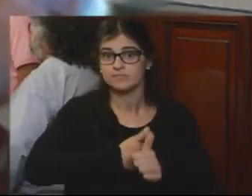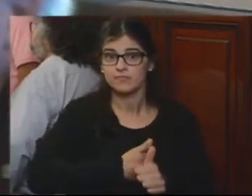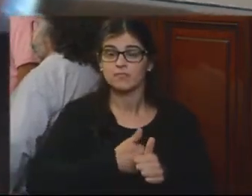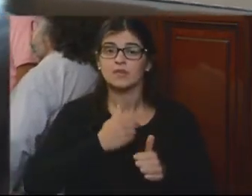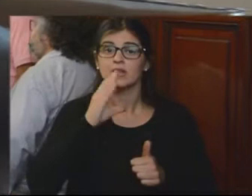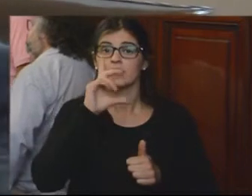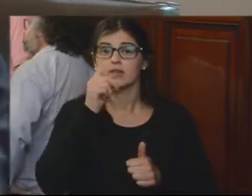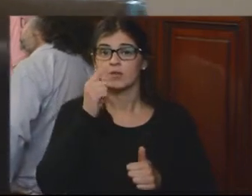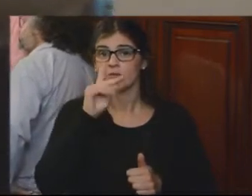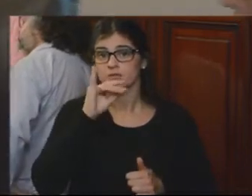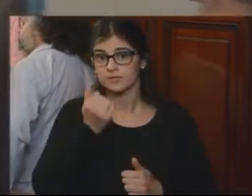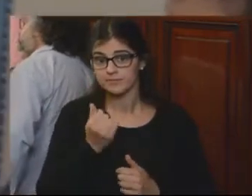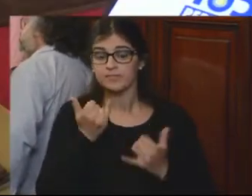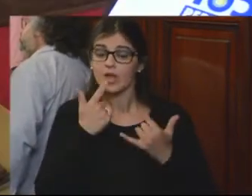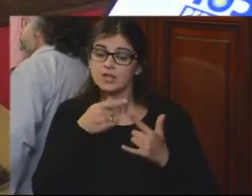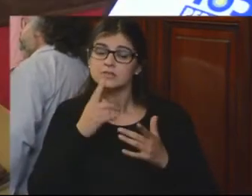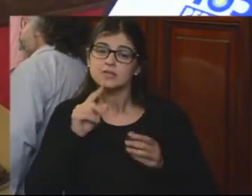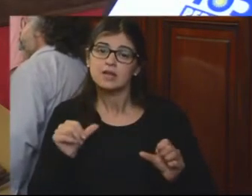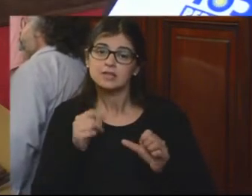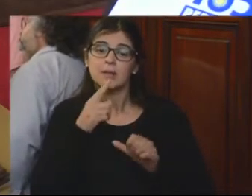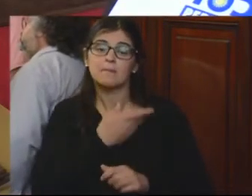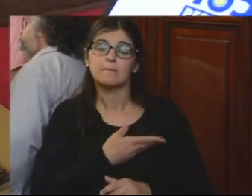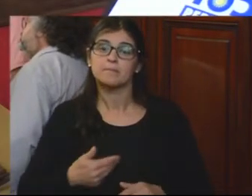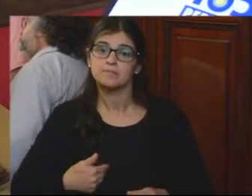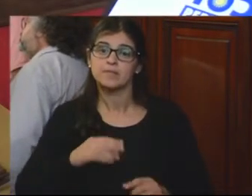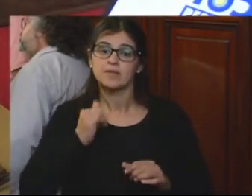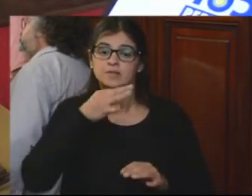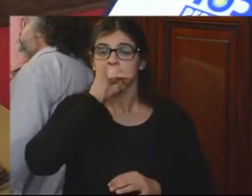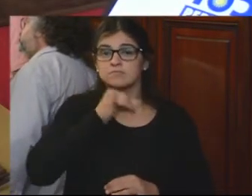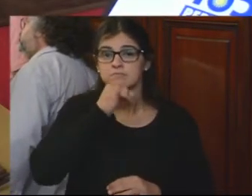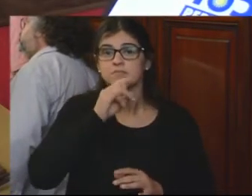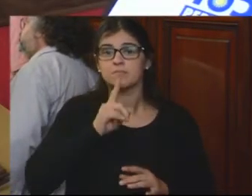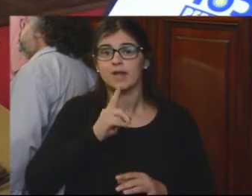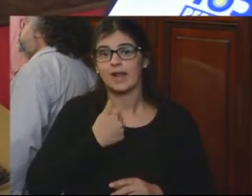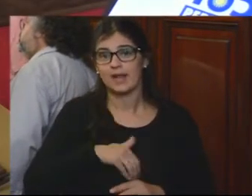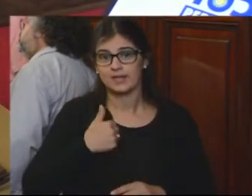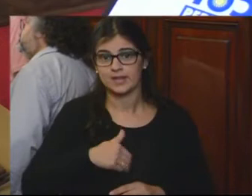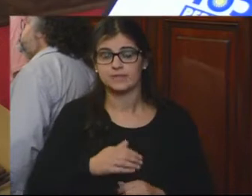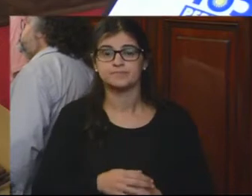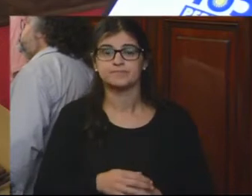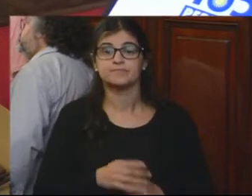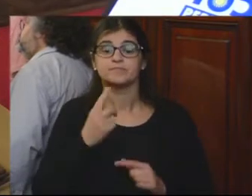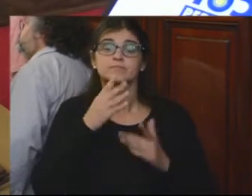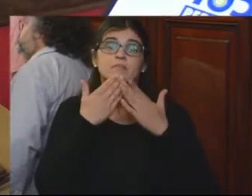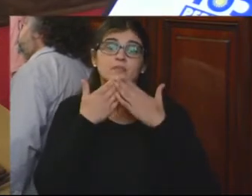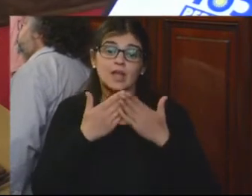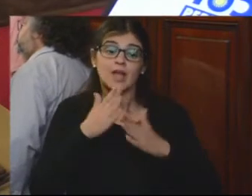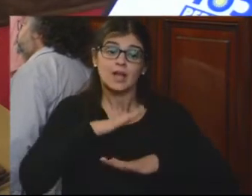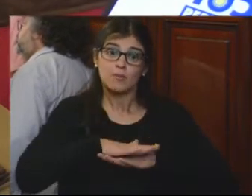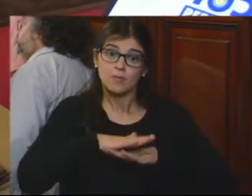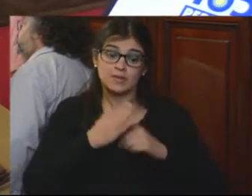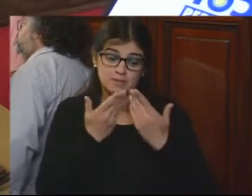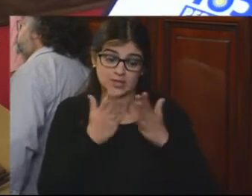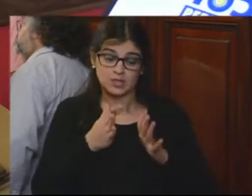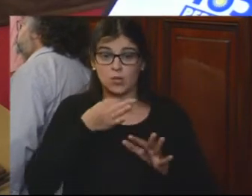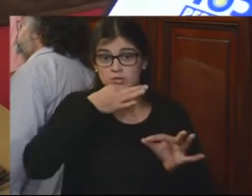claudia pulido eso es francisco eguiguren presidente de la comisión y relator para argentina agradeceré que al momento de iniciar sus